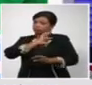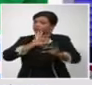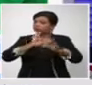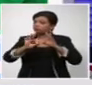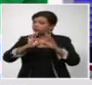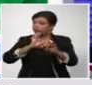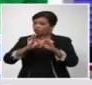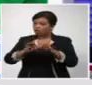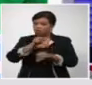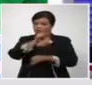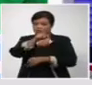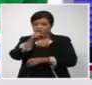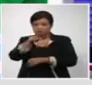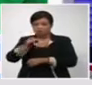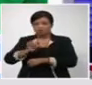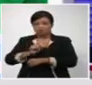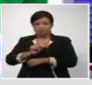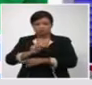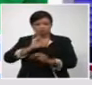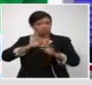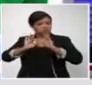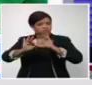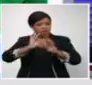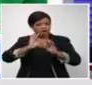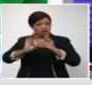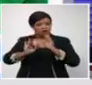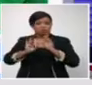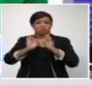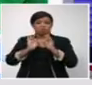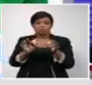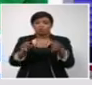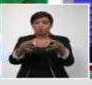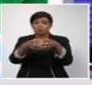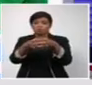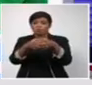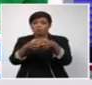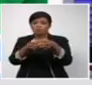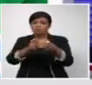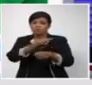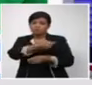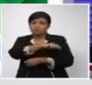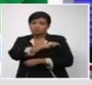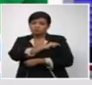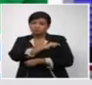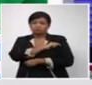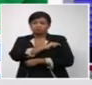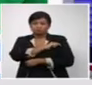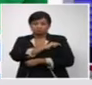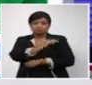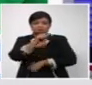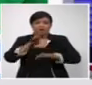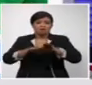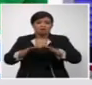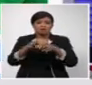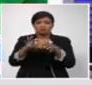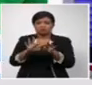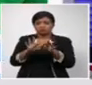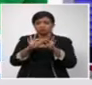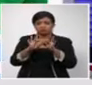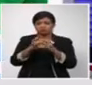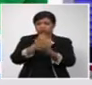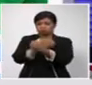muchas personas, todas las personas, en proteger a estos grupos de población que en algunas ocasiones son